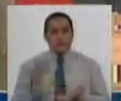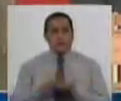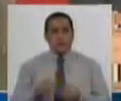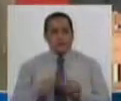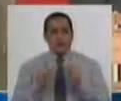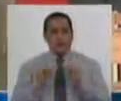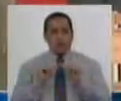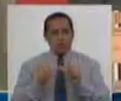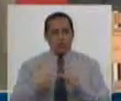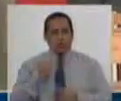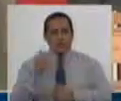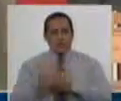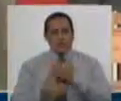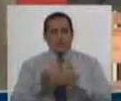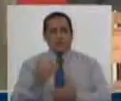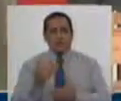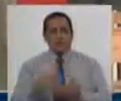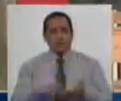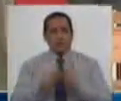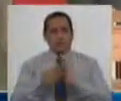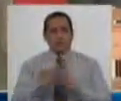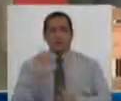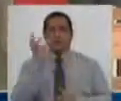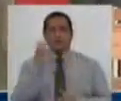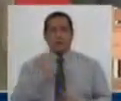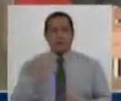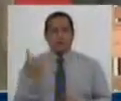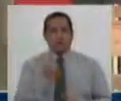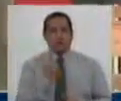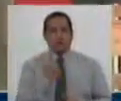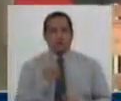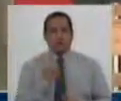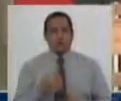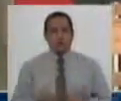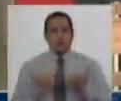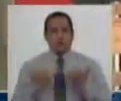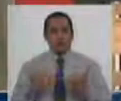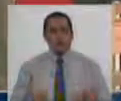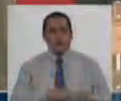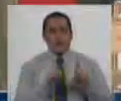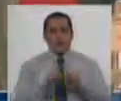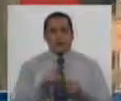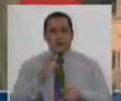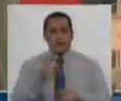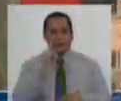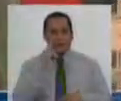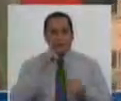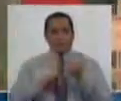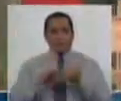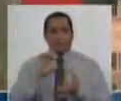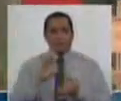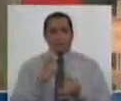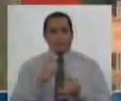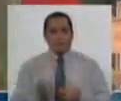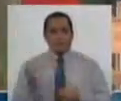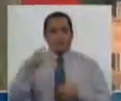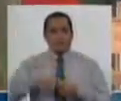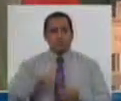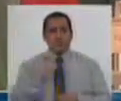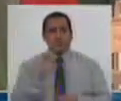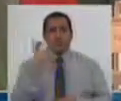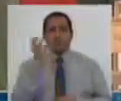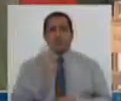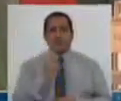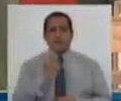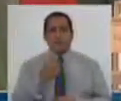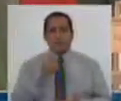tratar de seguir avanzando en la electricidad para todos. Hoy día el FICE, el Fondo de Inclusión Social Energético,